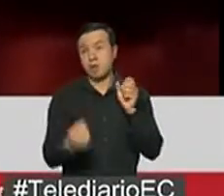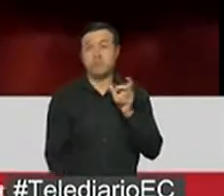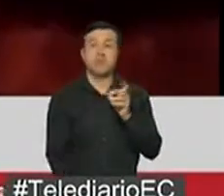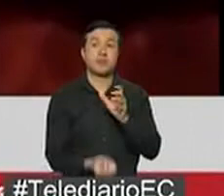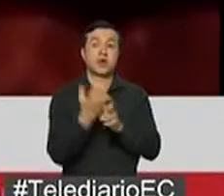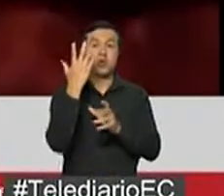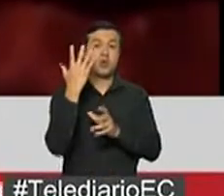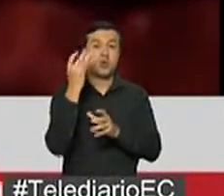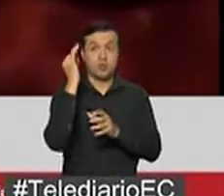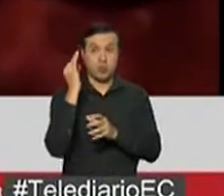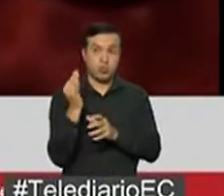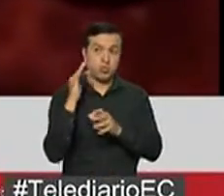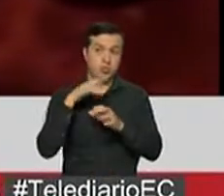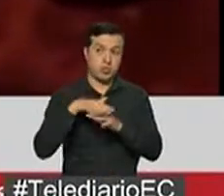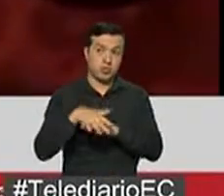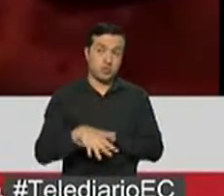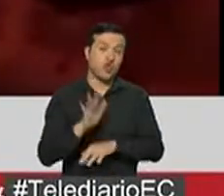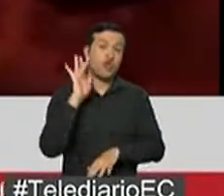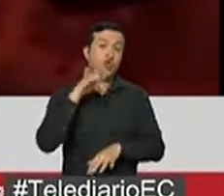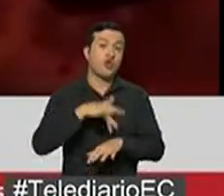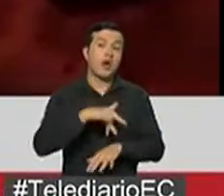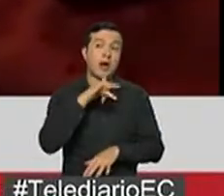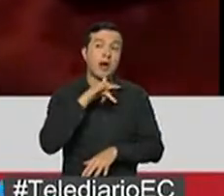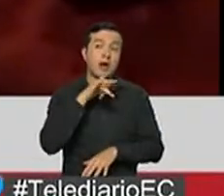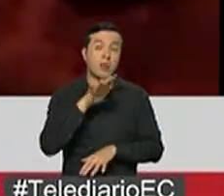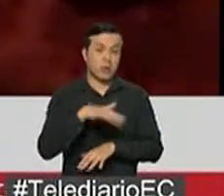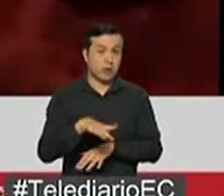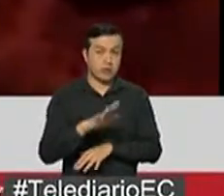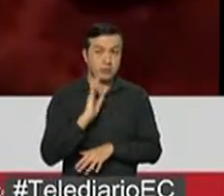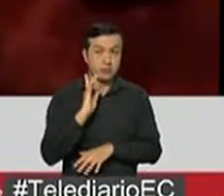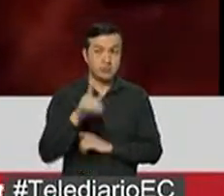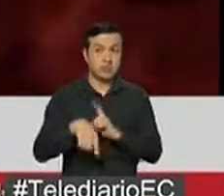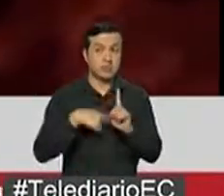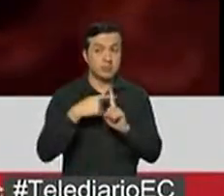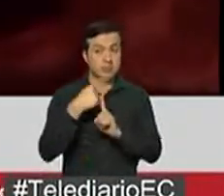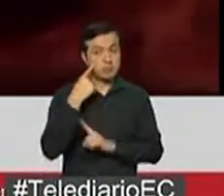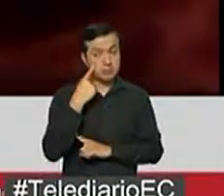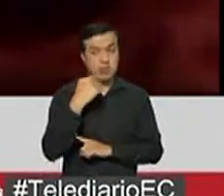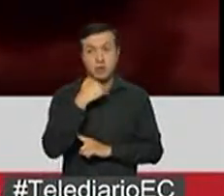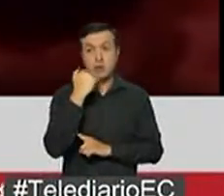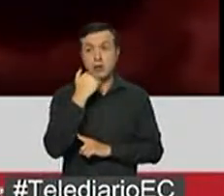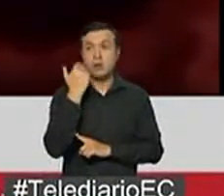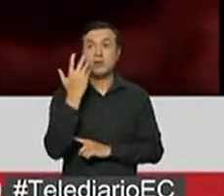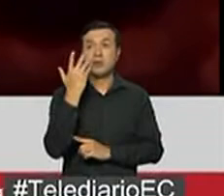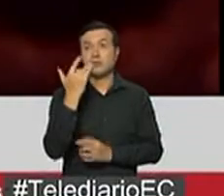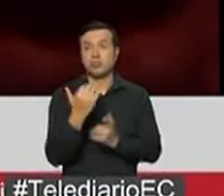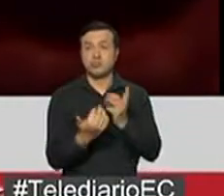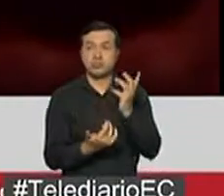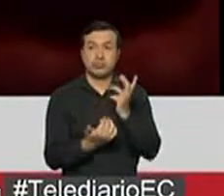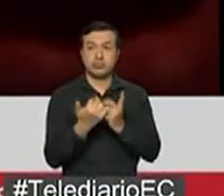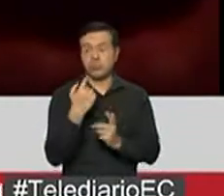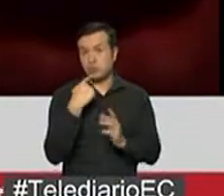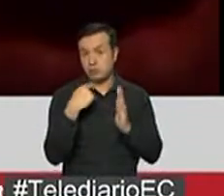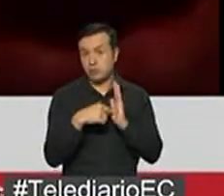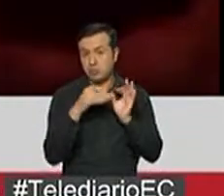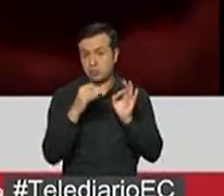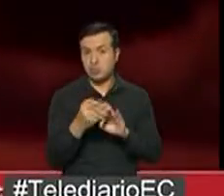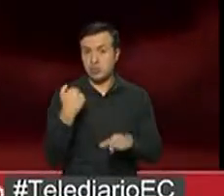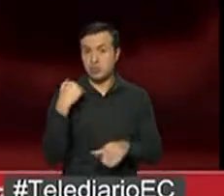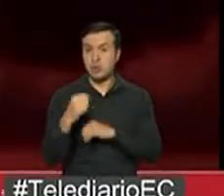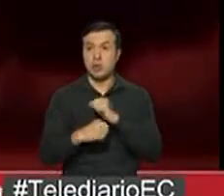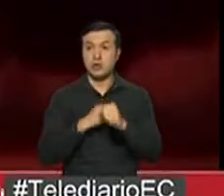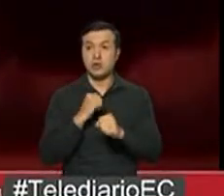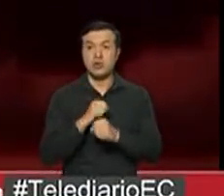cuando entra en contacto con el agua adicionalmente se pueden provocar extensos incendios como ocurrió durante la erupción de